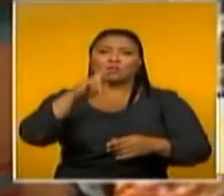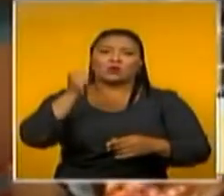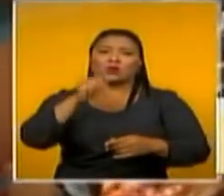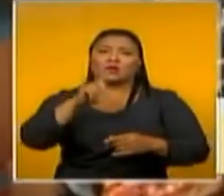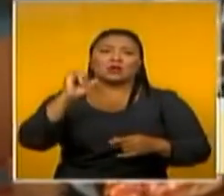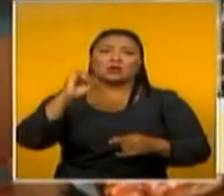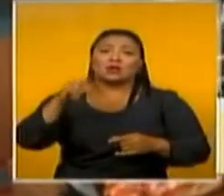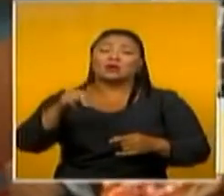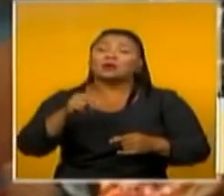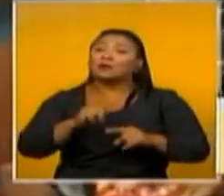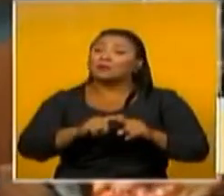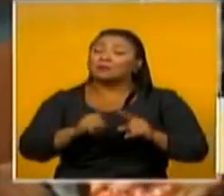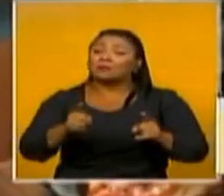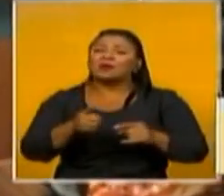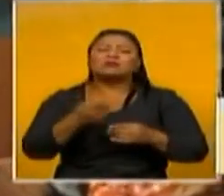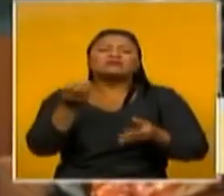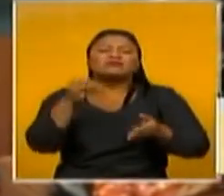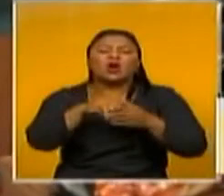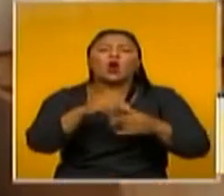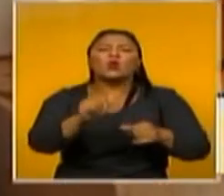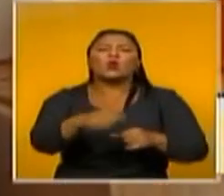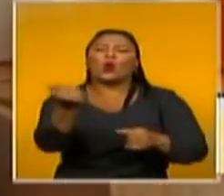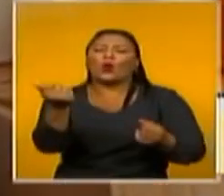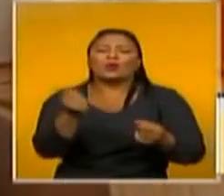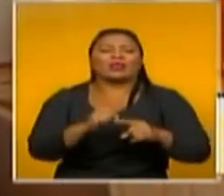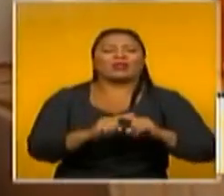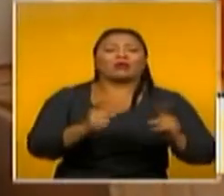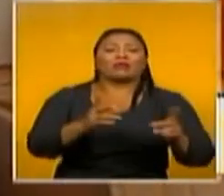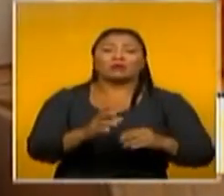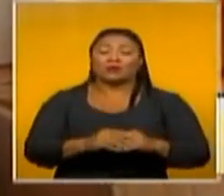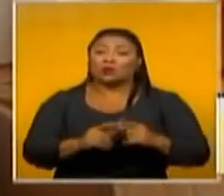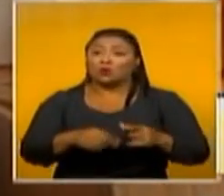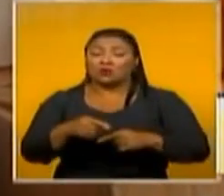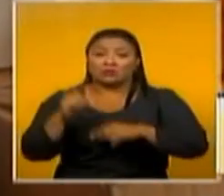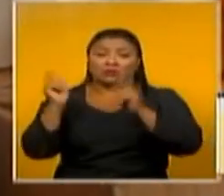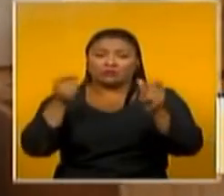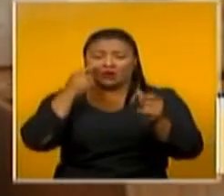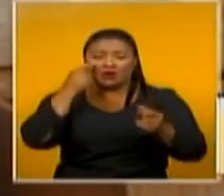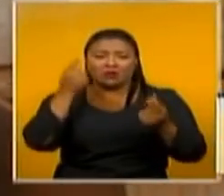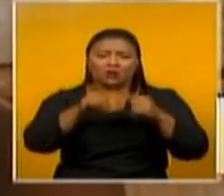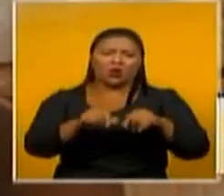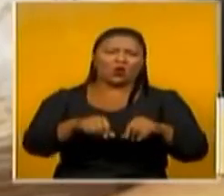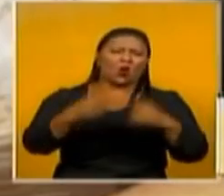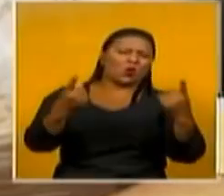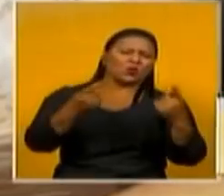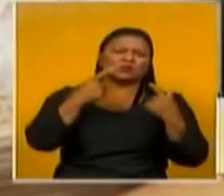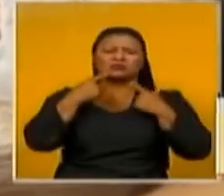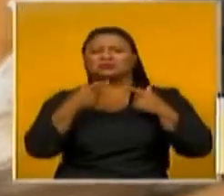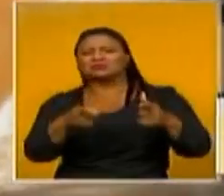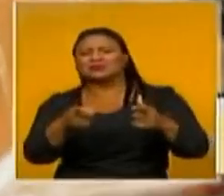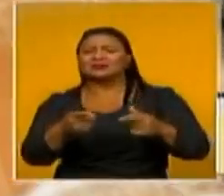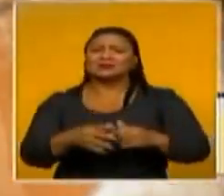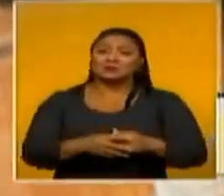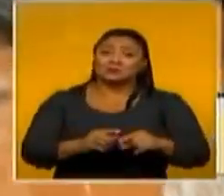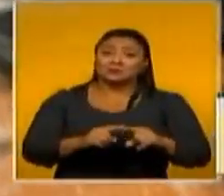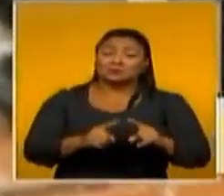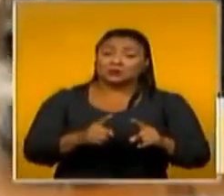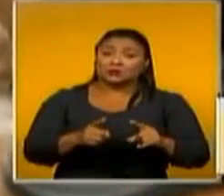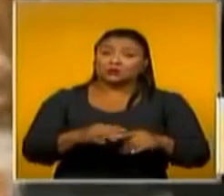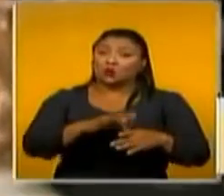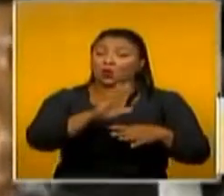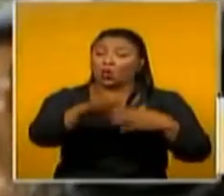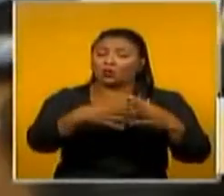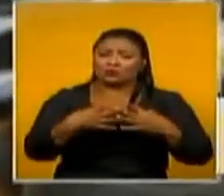había declarado polietileno. Cuando el fiscal ordenó su apertura, se encontraron con otros productos. Esta mercadería en la que se